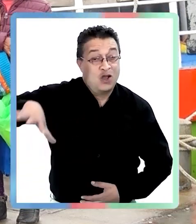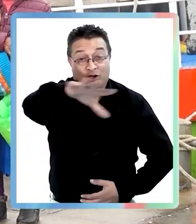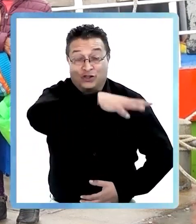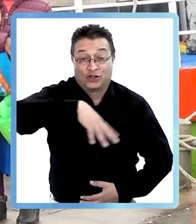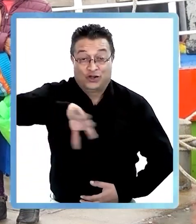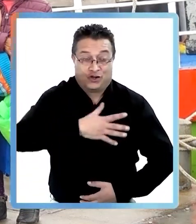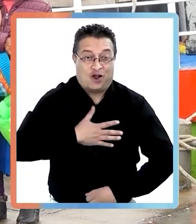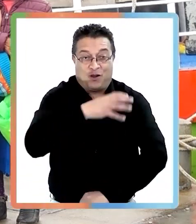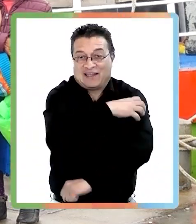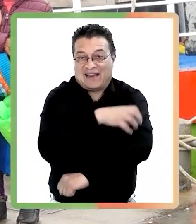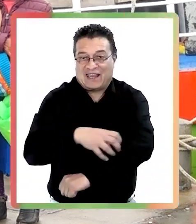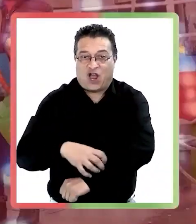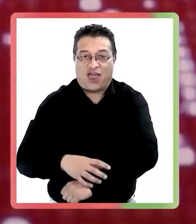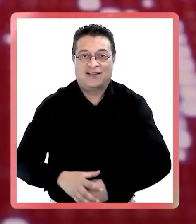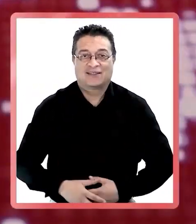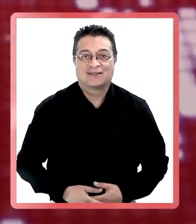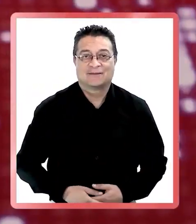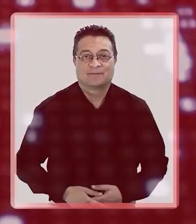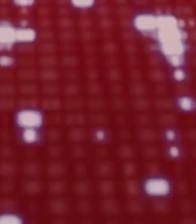Somos las regiones.